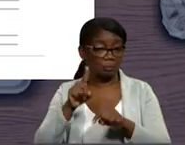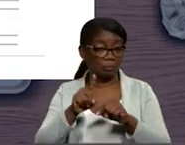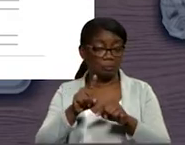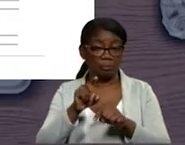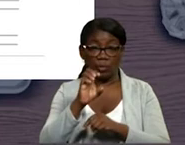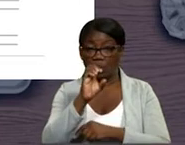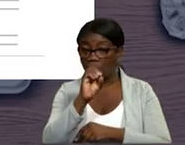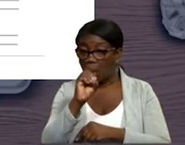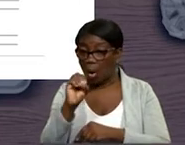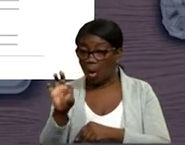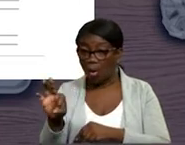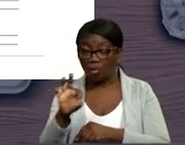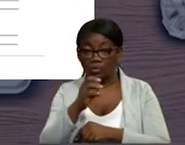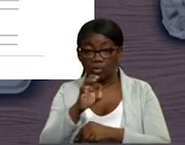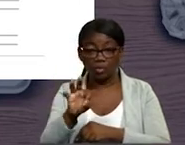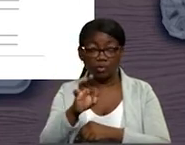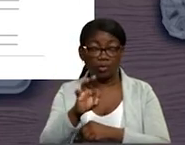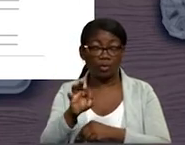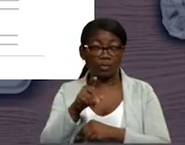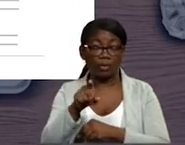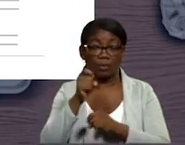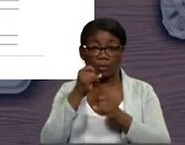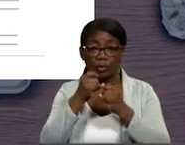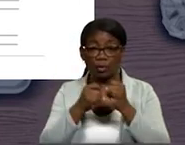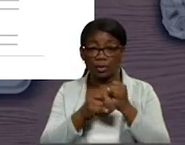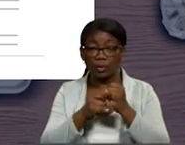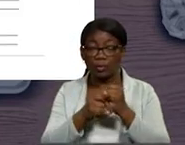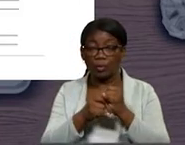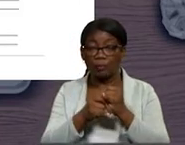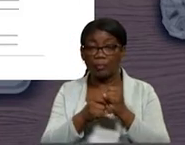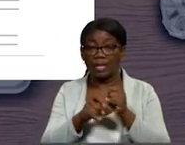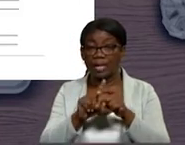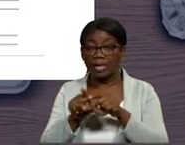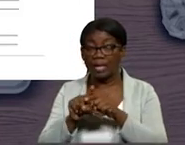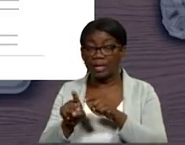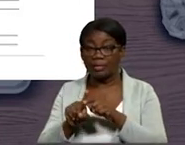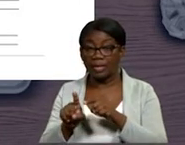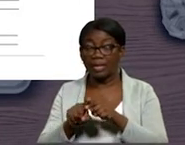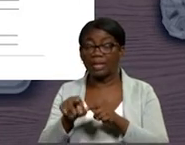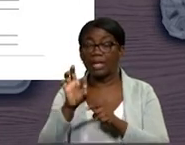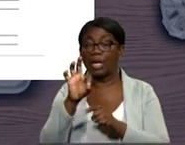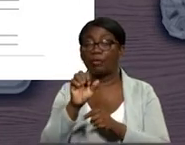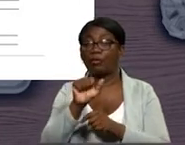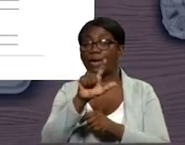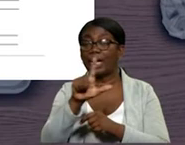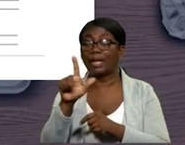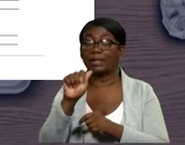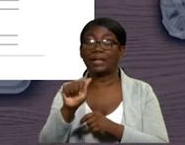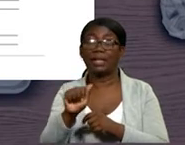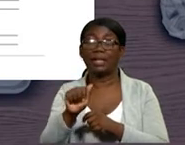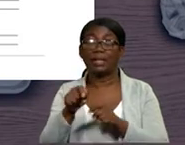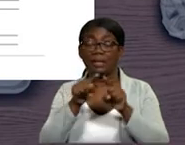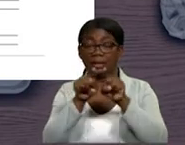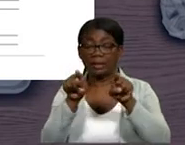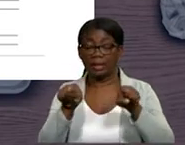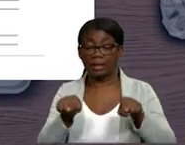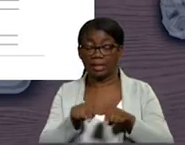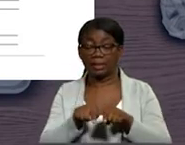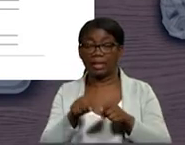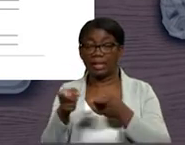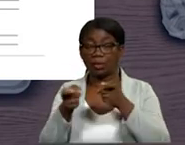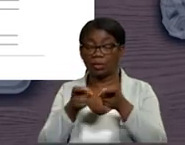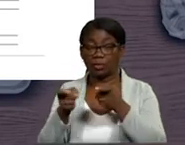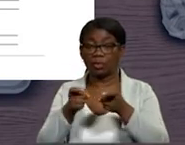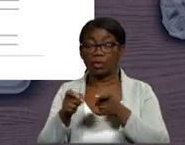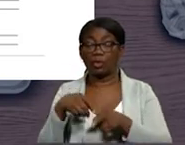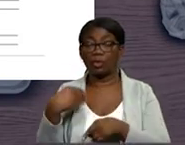por último, lo que son las fallas en las tarjetas de control. Cuando